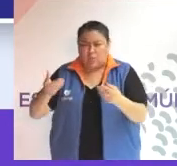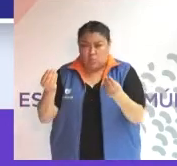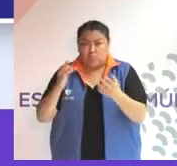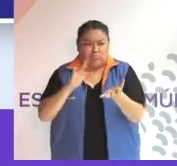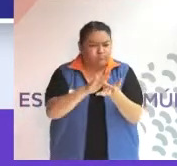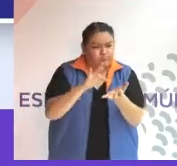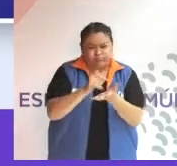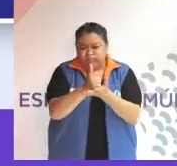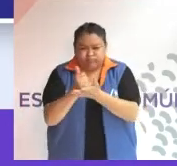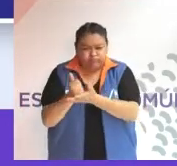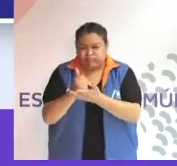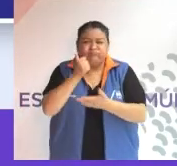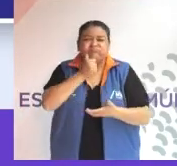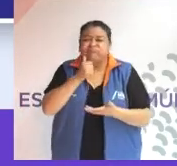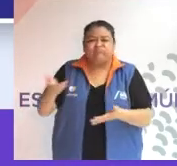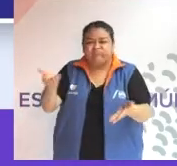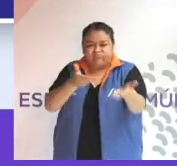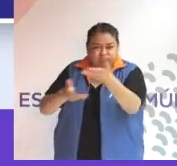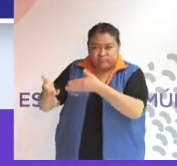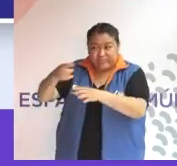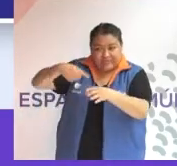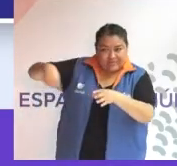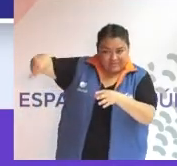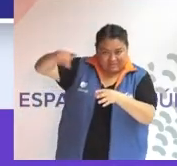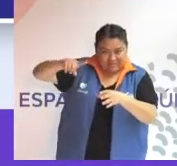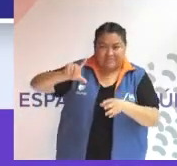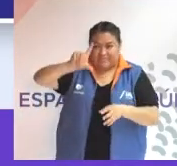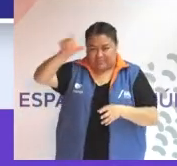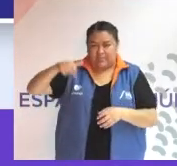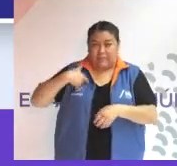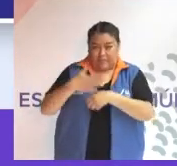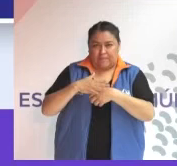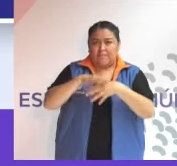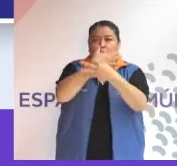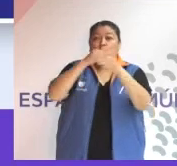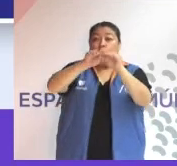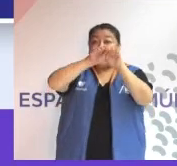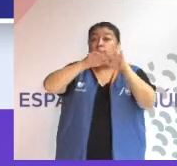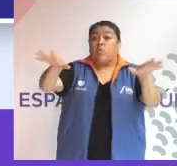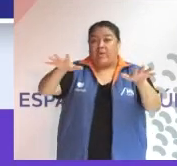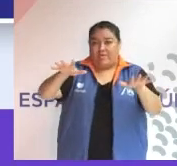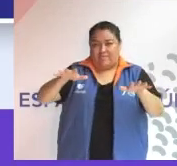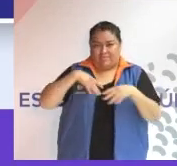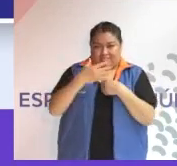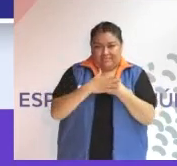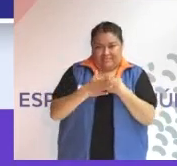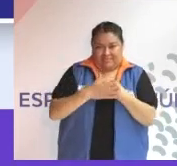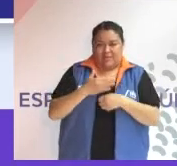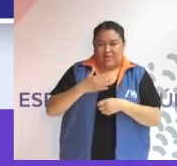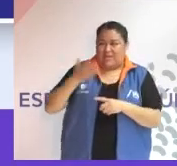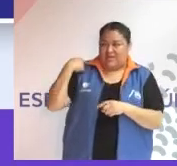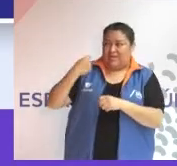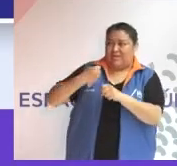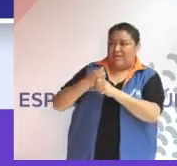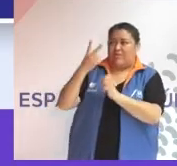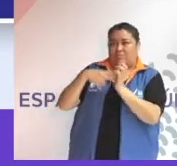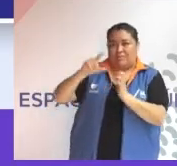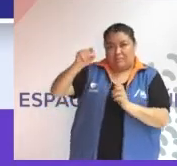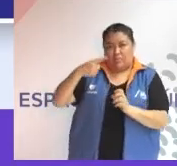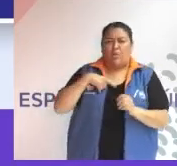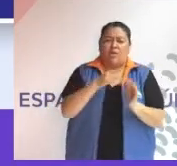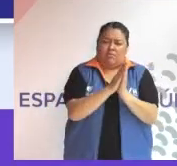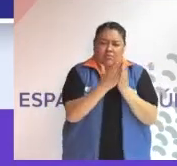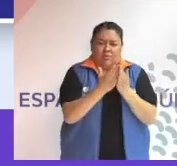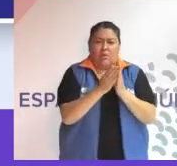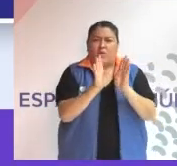Y bueno, ya les haré el comercial al final, pero vamos a sacar ya los datos este año con esta encuesta que hicimos en el 2021 en todo un libro acerca